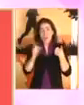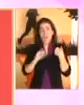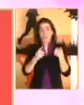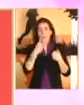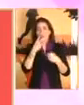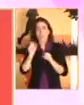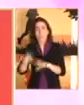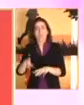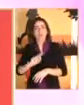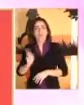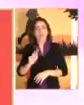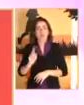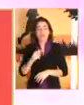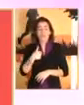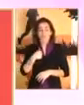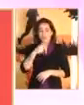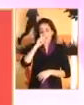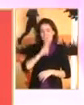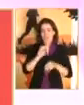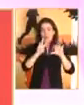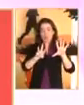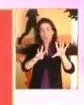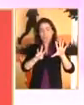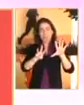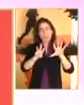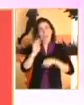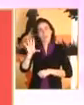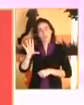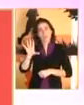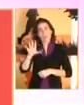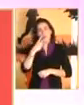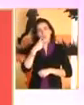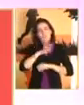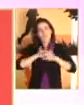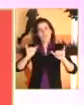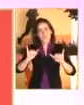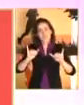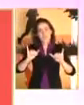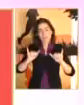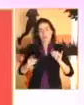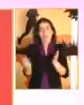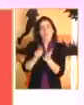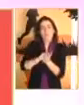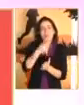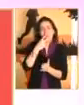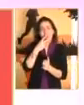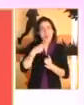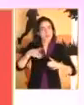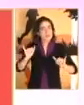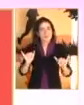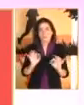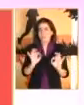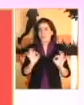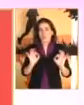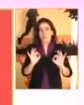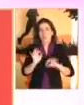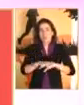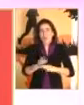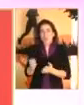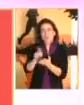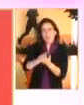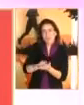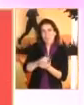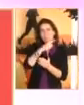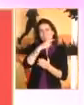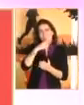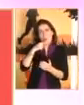he vuelto desde el año 85, no he vuelto por miedo a recaer y